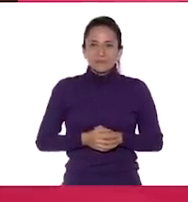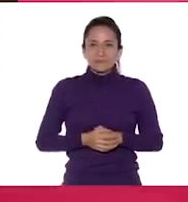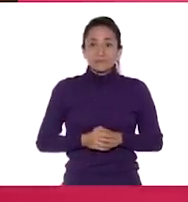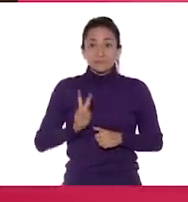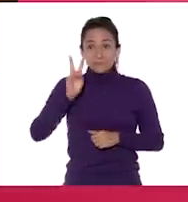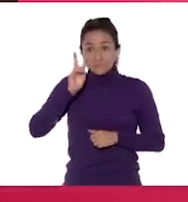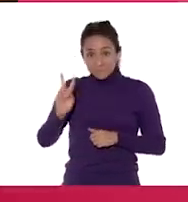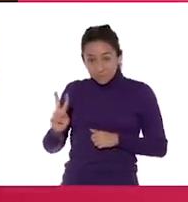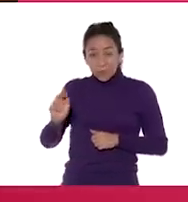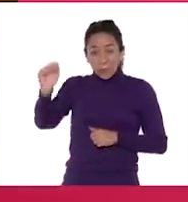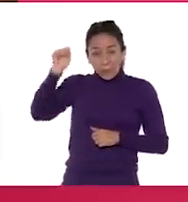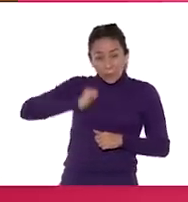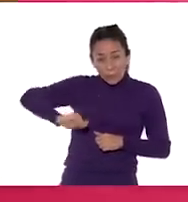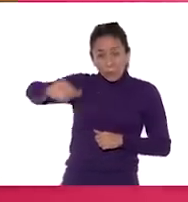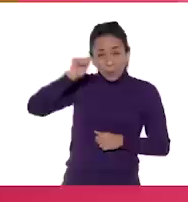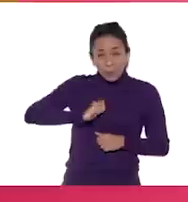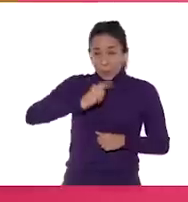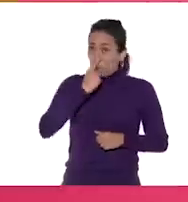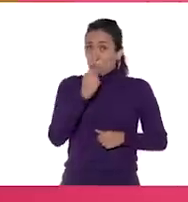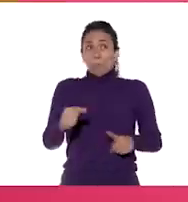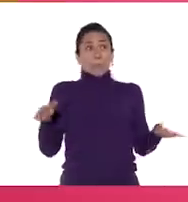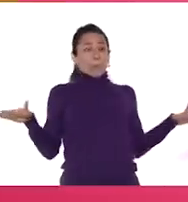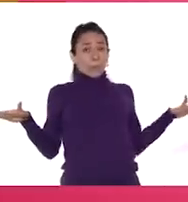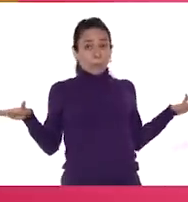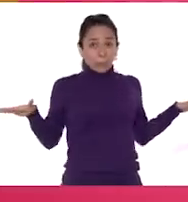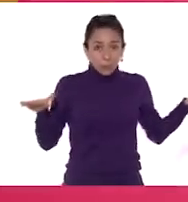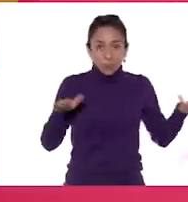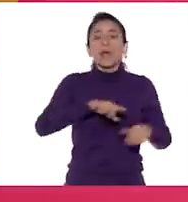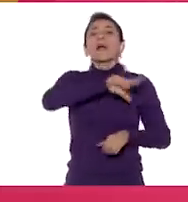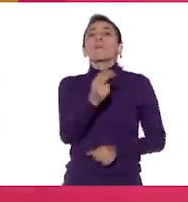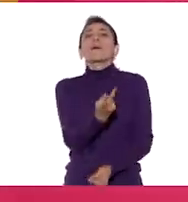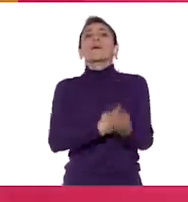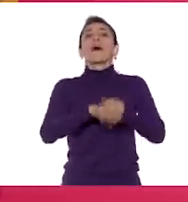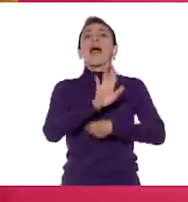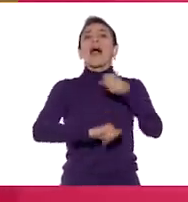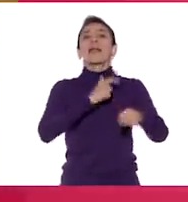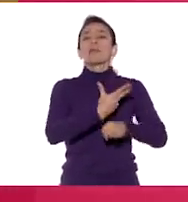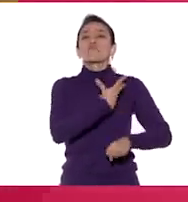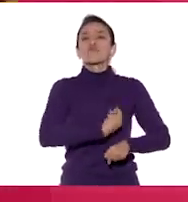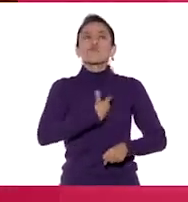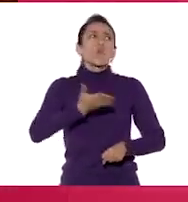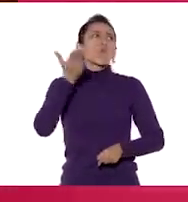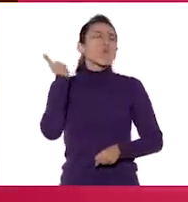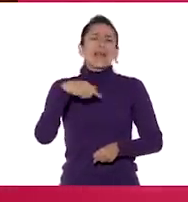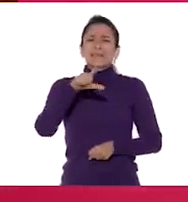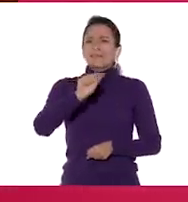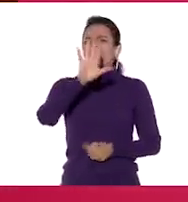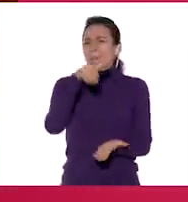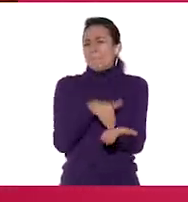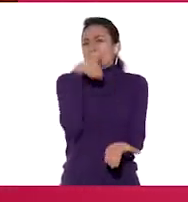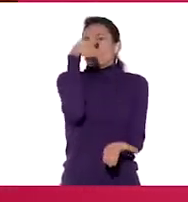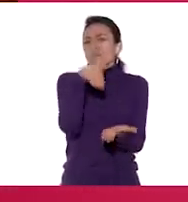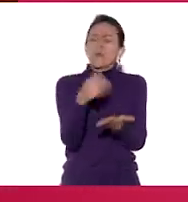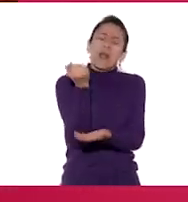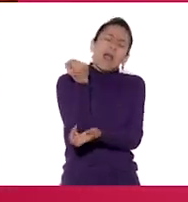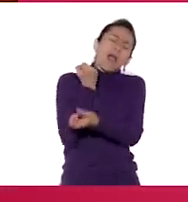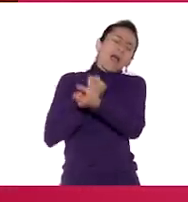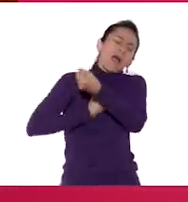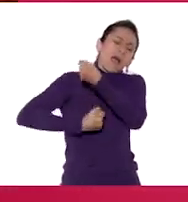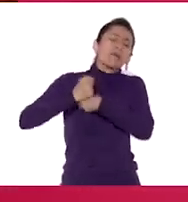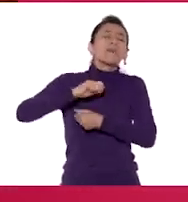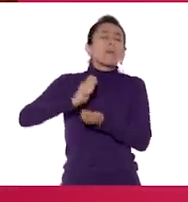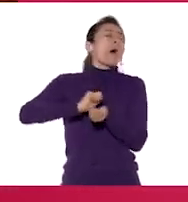Estos reptiles primitivos fueron sustituidos por los mamíferos hace 75 millones de años, o evolucionaron y